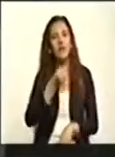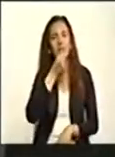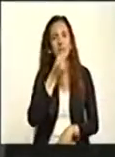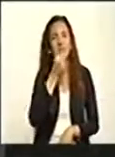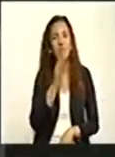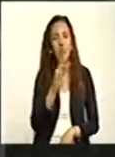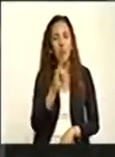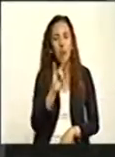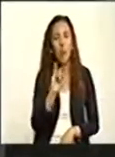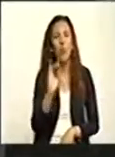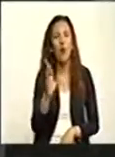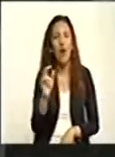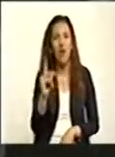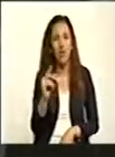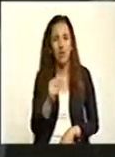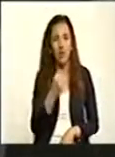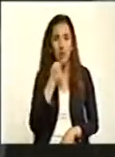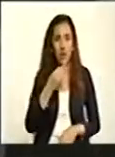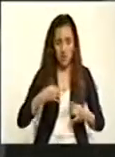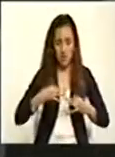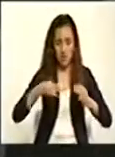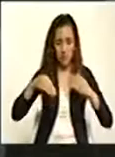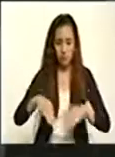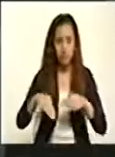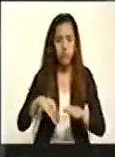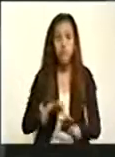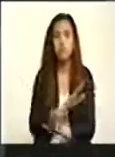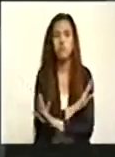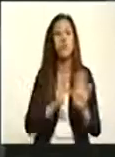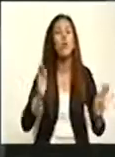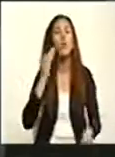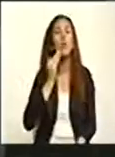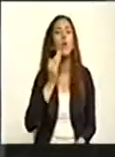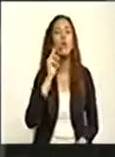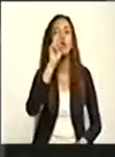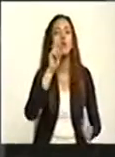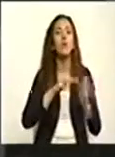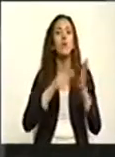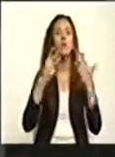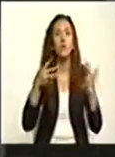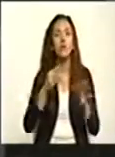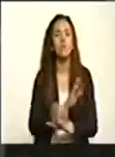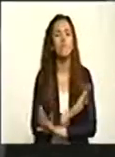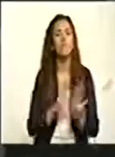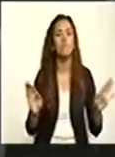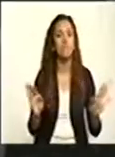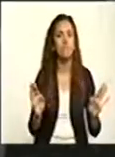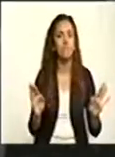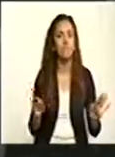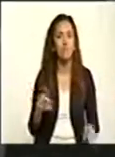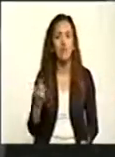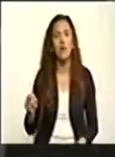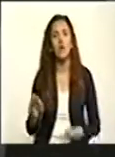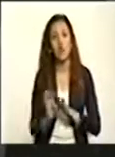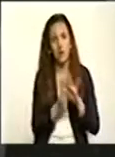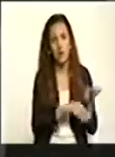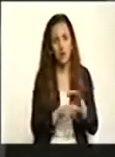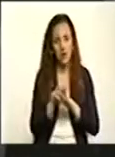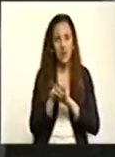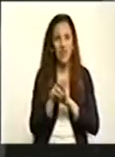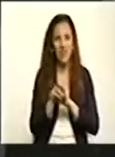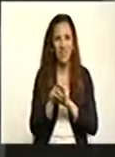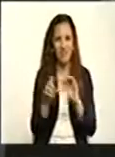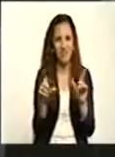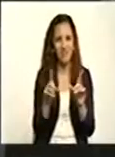Las confecciones en Colombia se acabarán en el 2018, textileros, Caracol Radio.